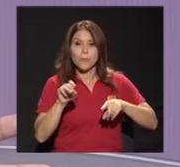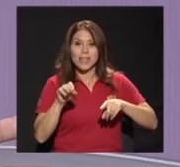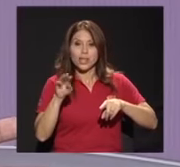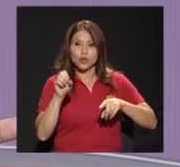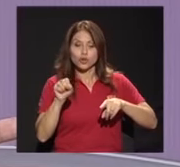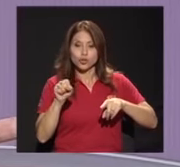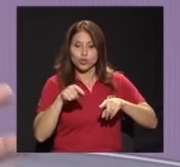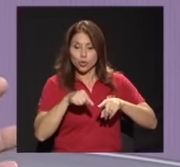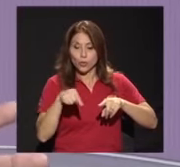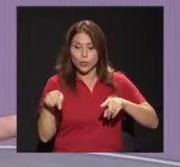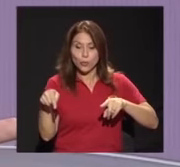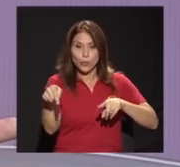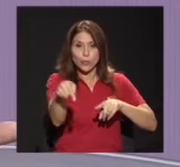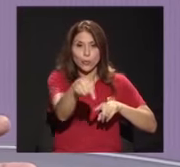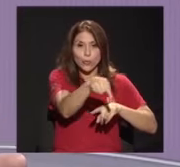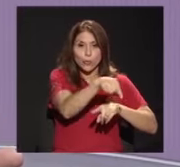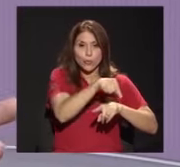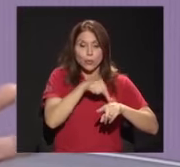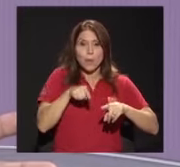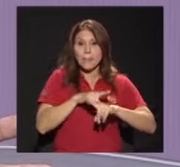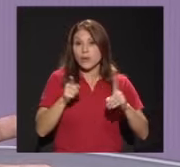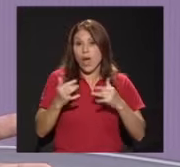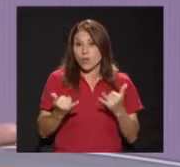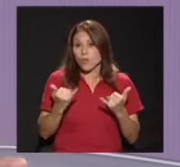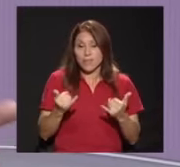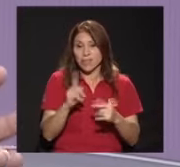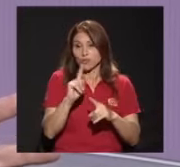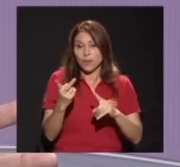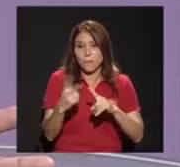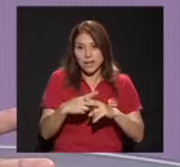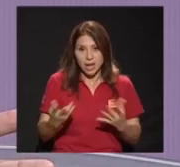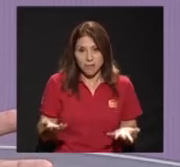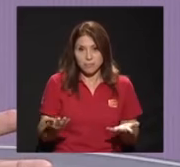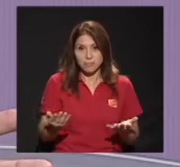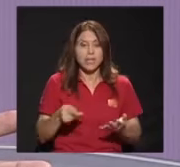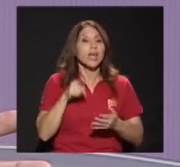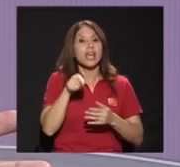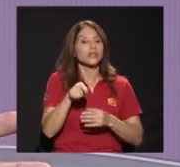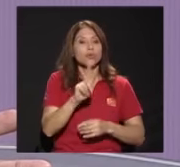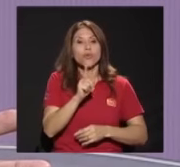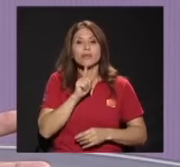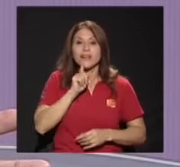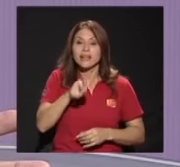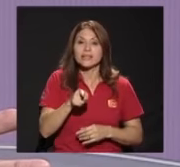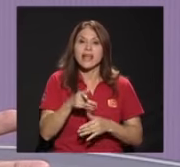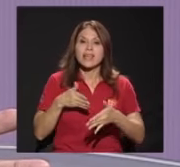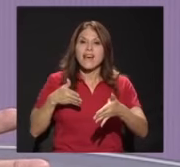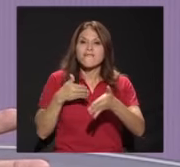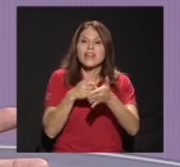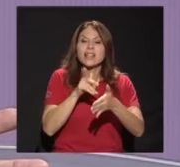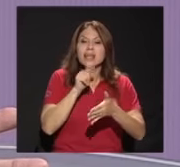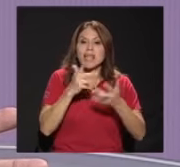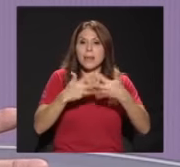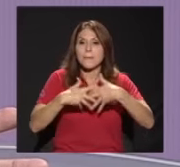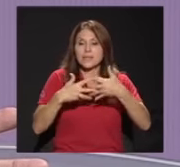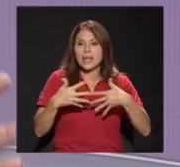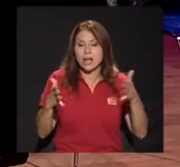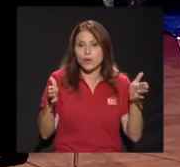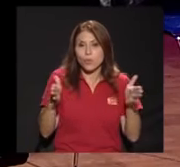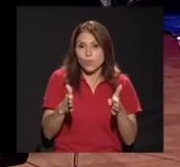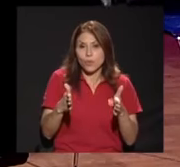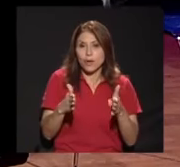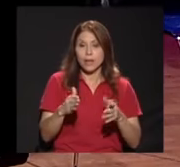Y eso es lo que está actualmente, no se aplica, no es realista y afecta al pequeño productor. Eso es verdad, digamos. Pero es lo que está